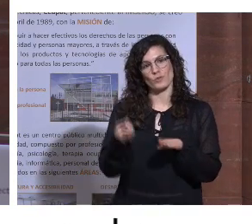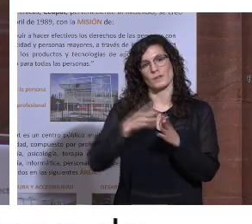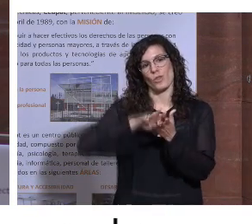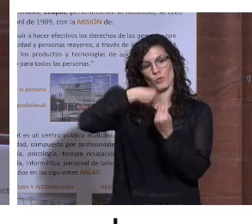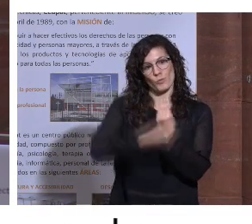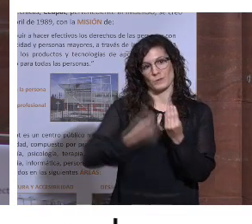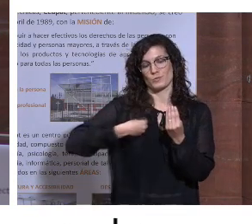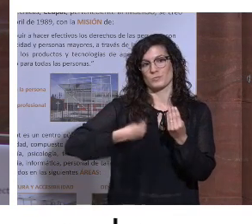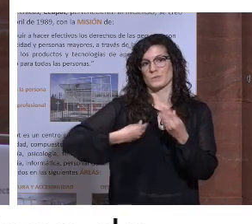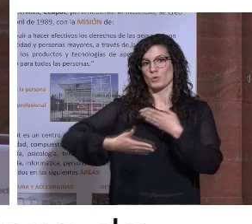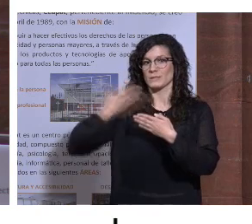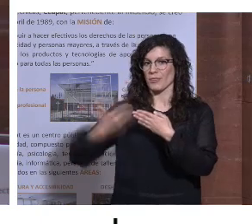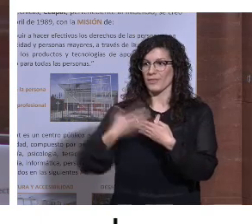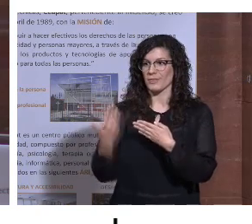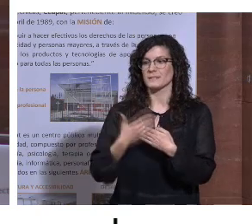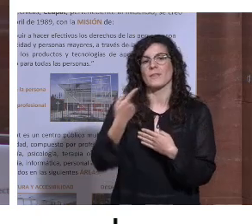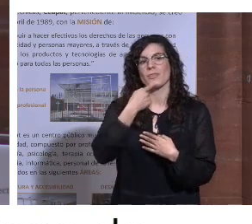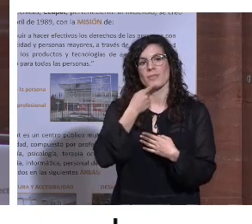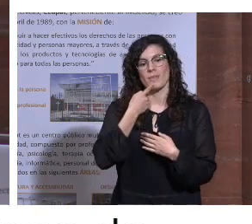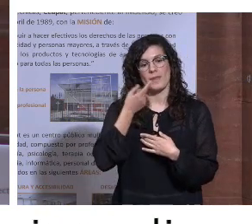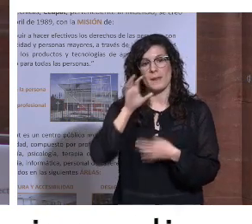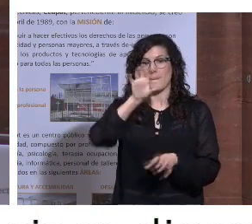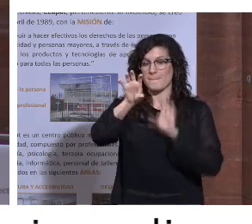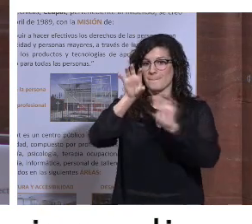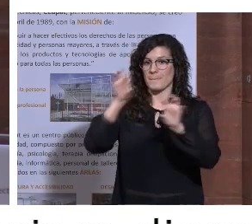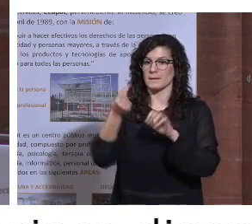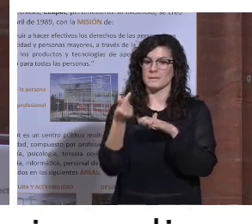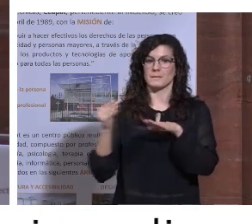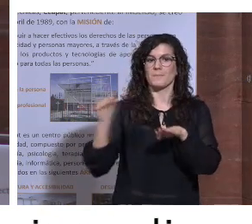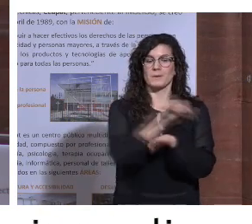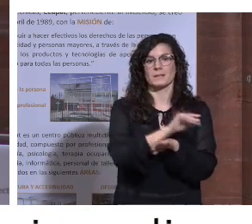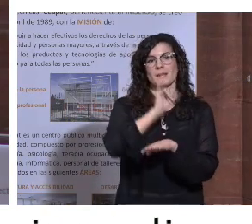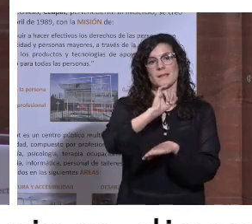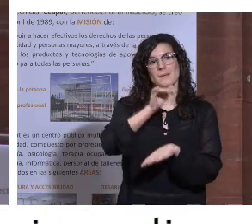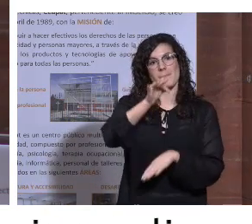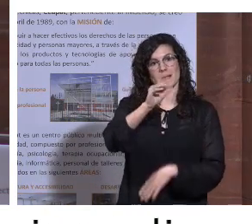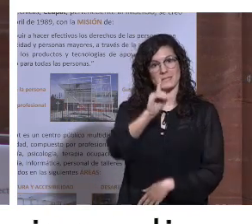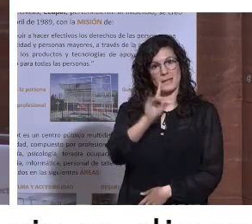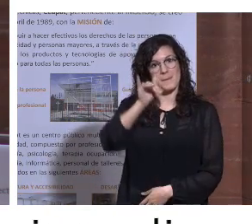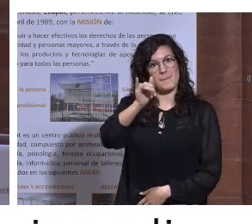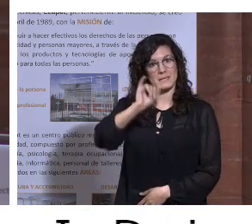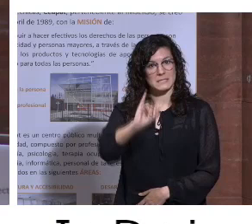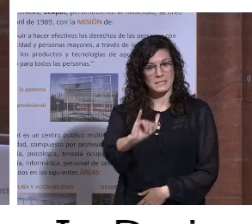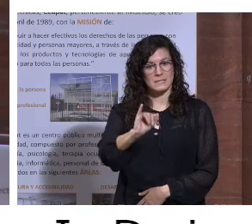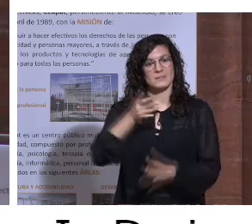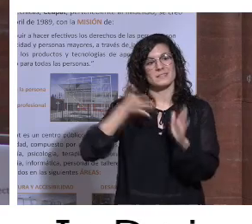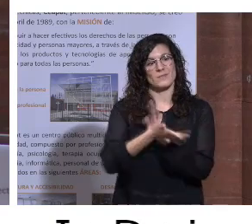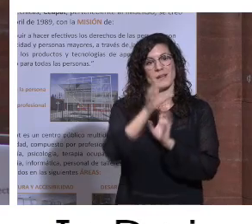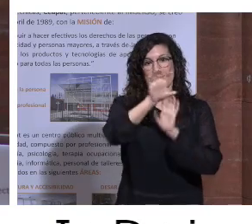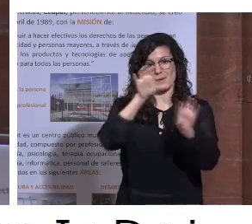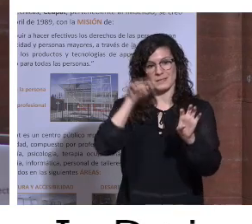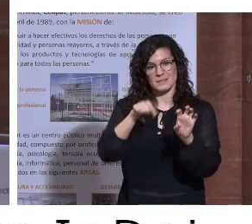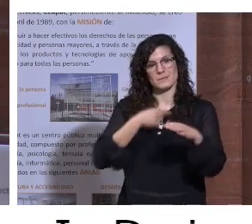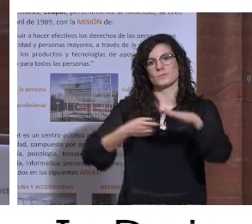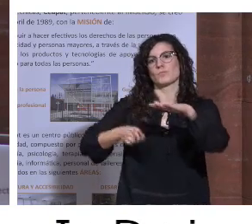dicen que aquellos países que inviertan en I+D+I son países que saldrán adelante mucho